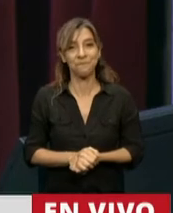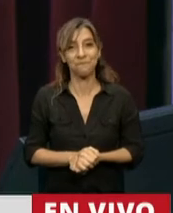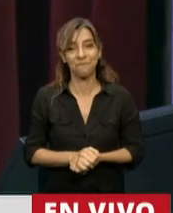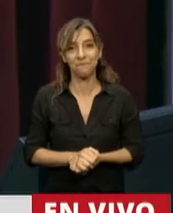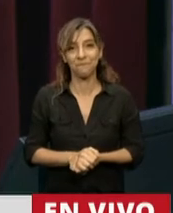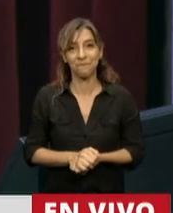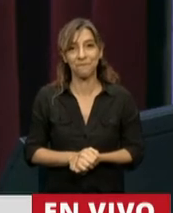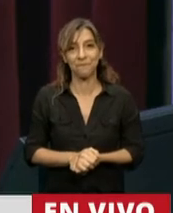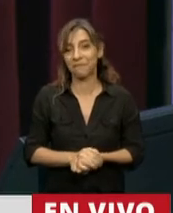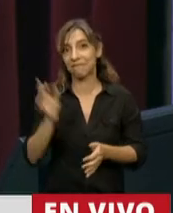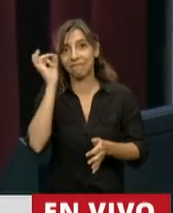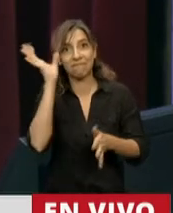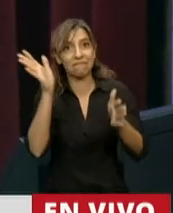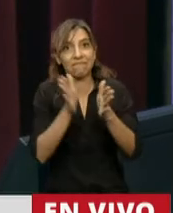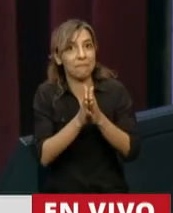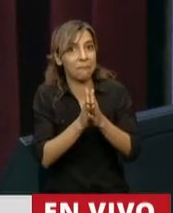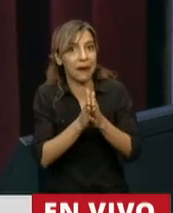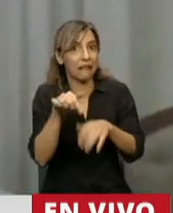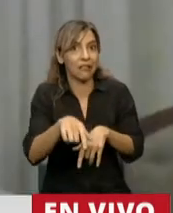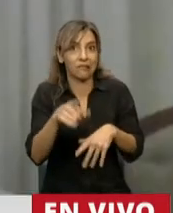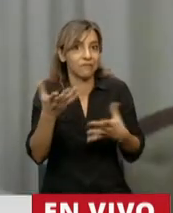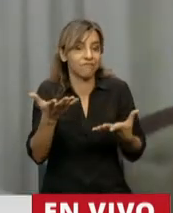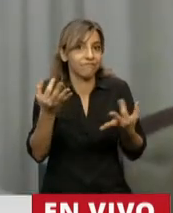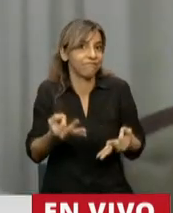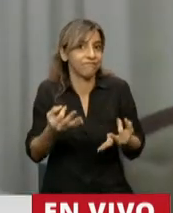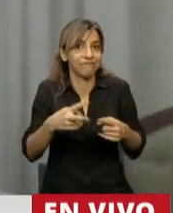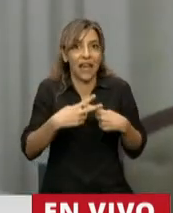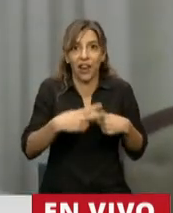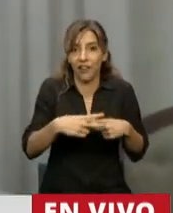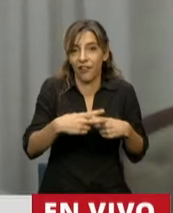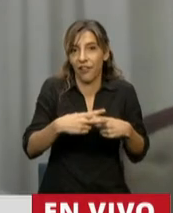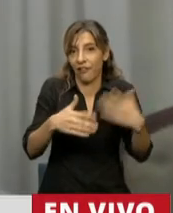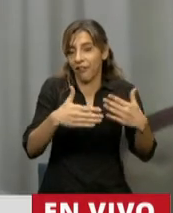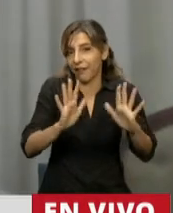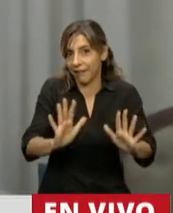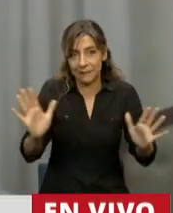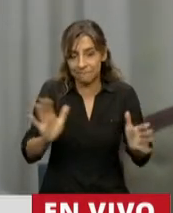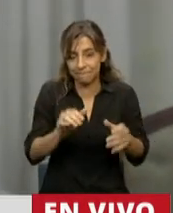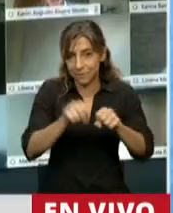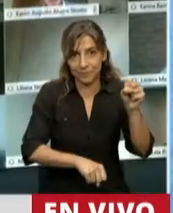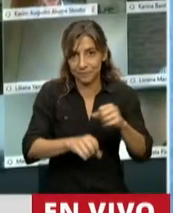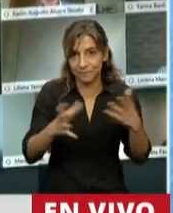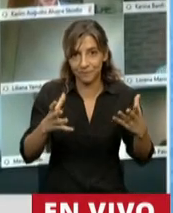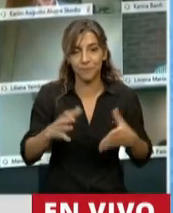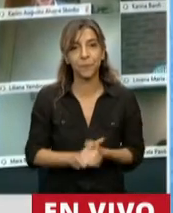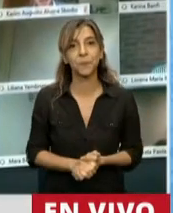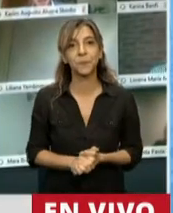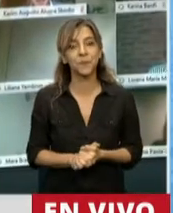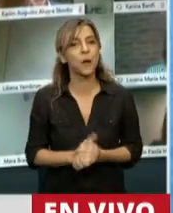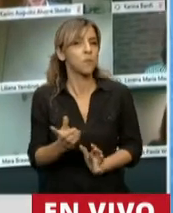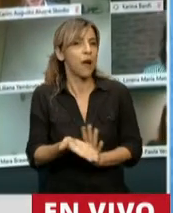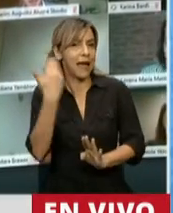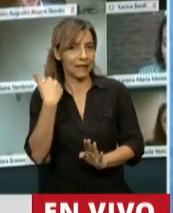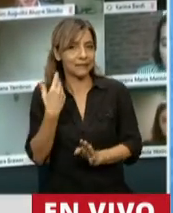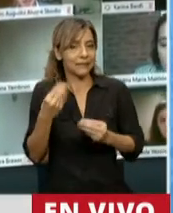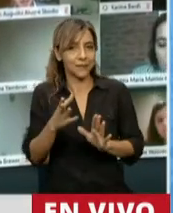disculpas por este desperfecto tecnológico. Había comenzado diciendo antes que bueno, estamos aquí para